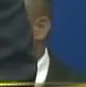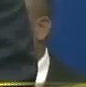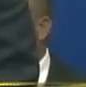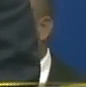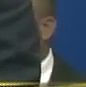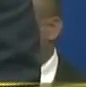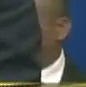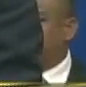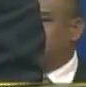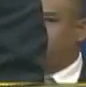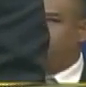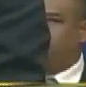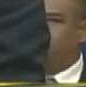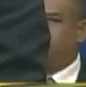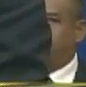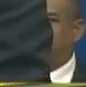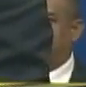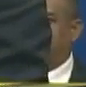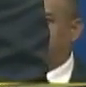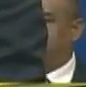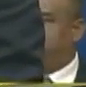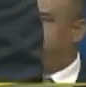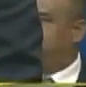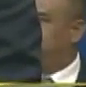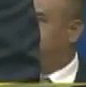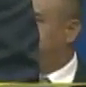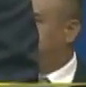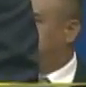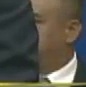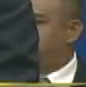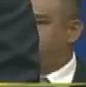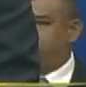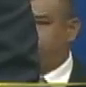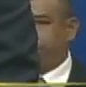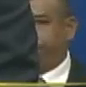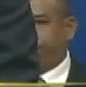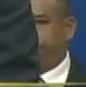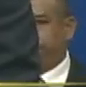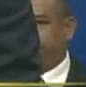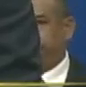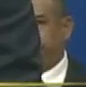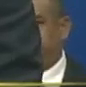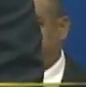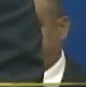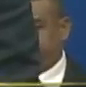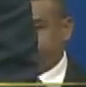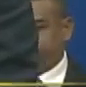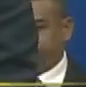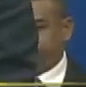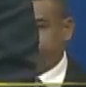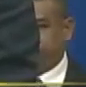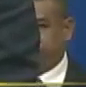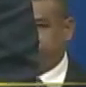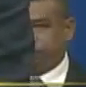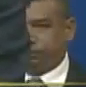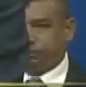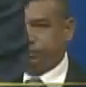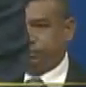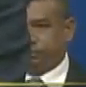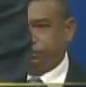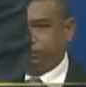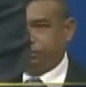seguro surgirán en el futuro próximo grandes acuerdos y oportunidades para el fortalecimiento de la